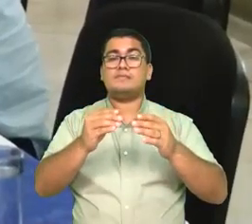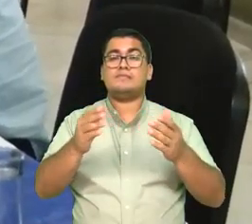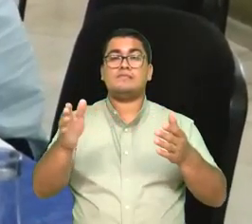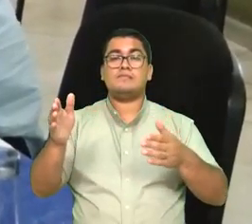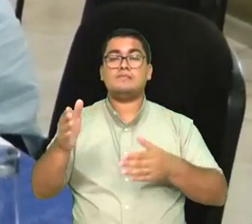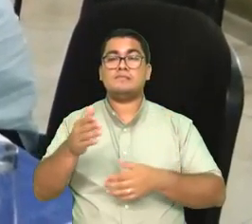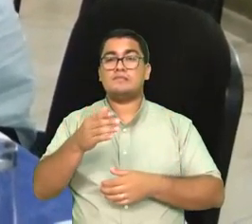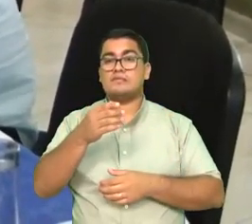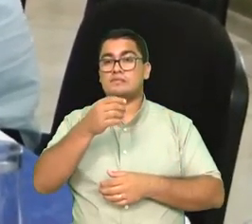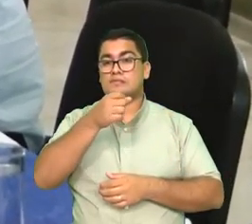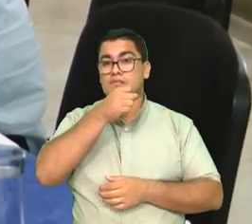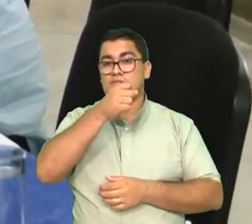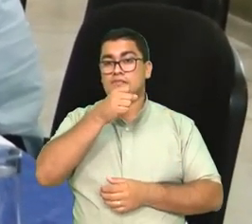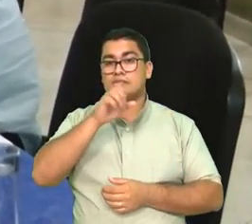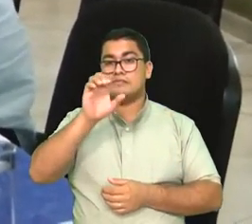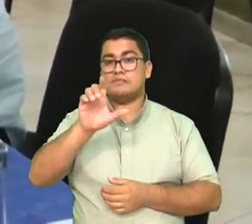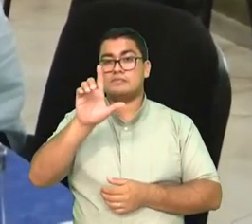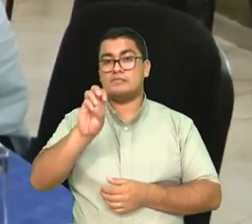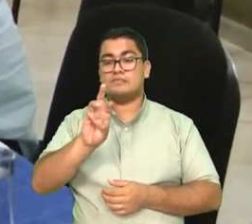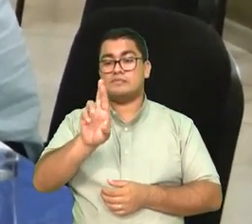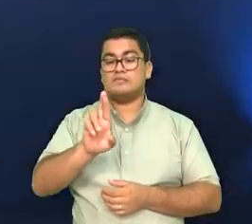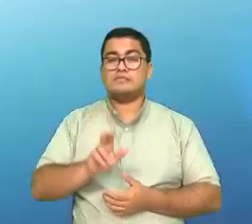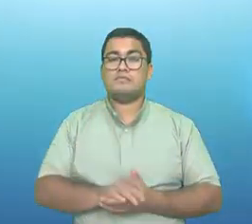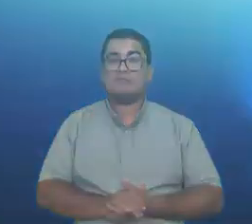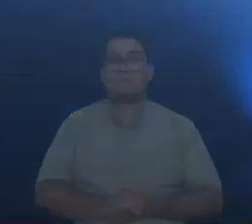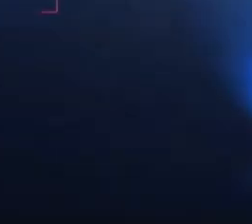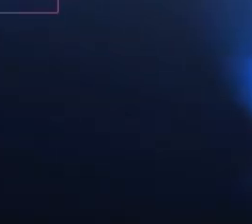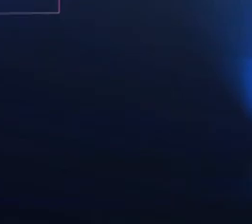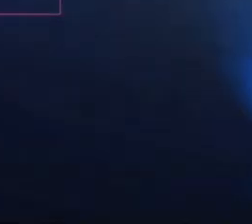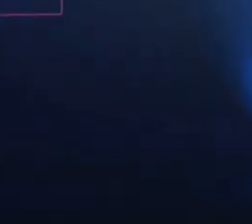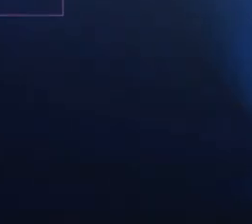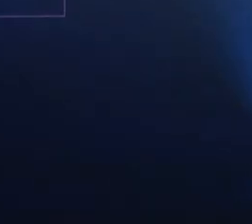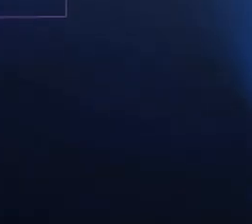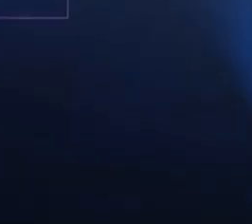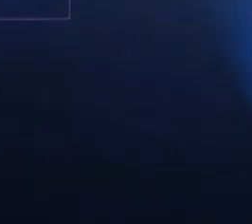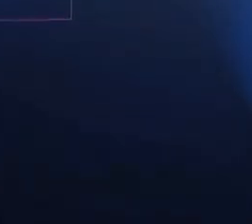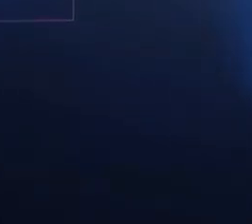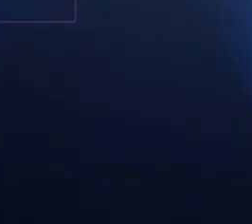Para el canal parlamentario les informó Elmer Marcia.